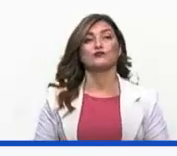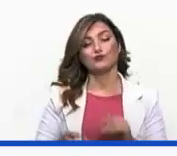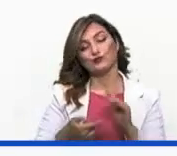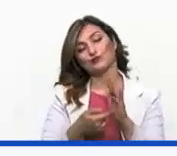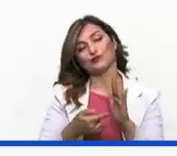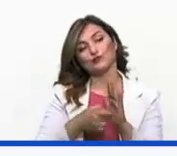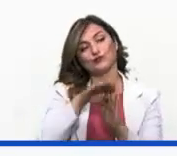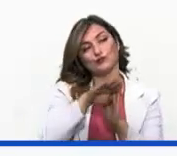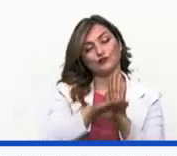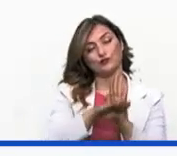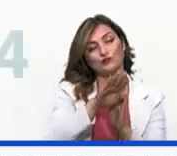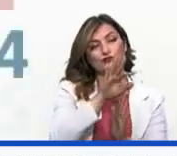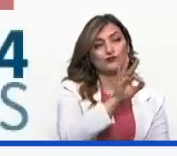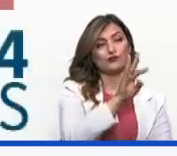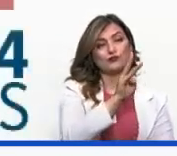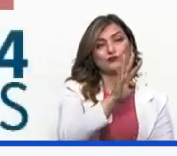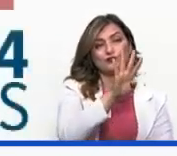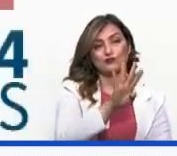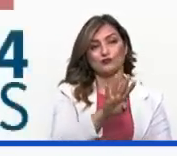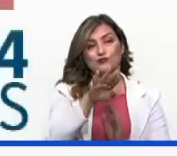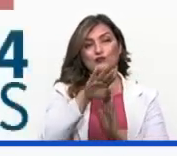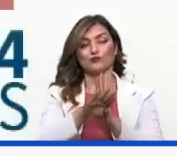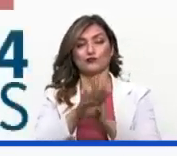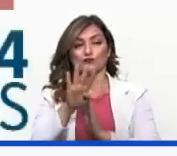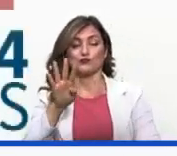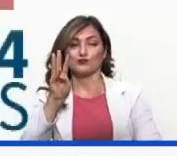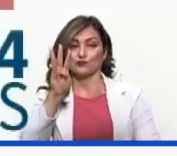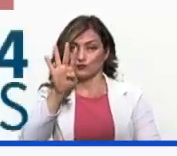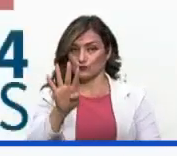a la renta disminuye de 964 a